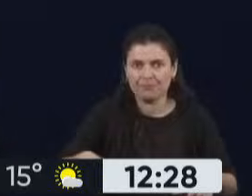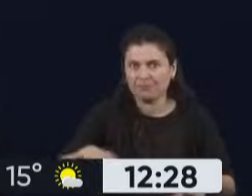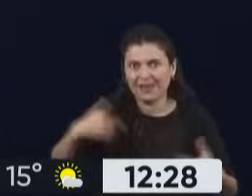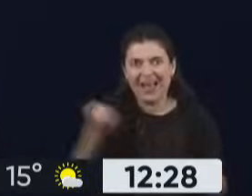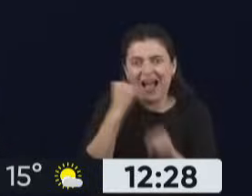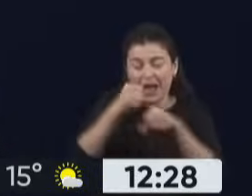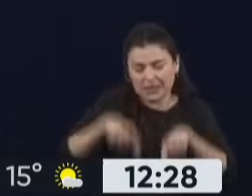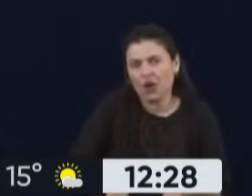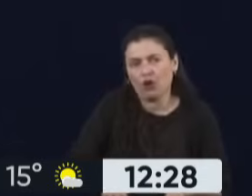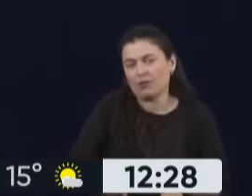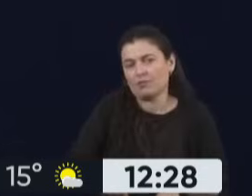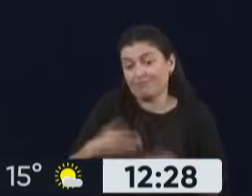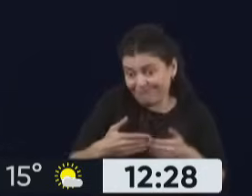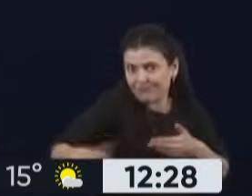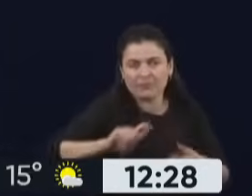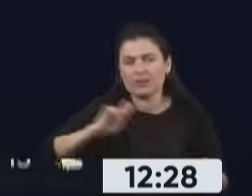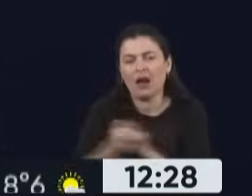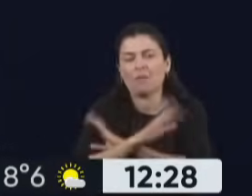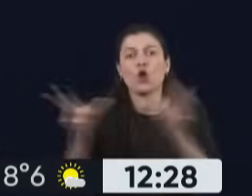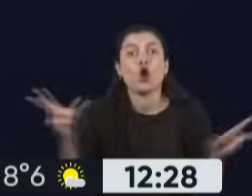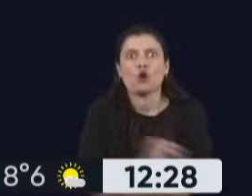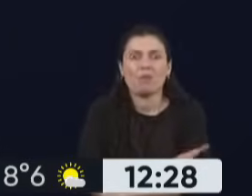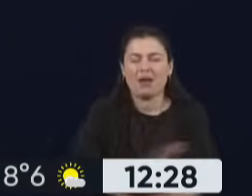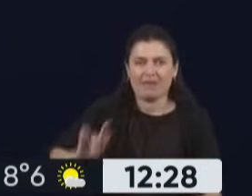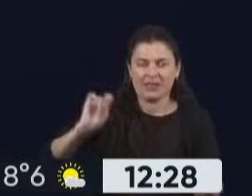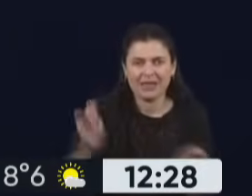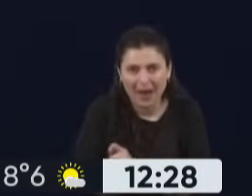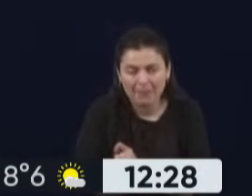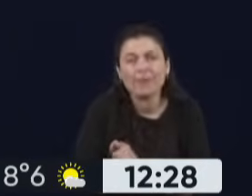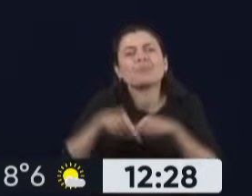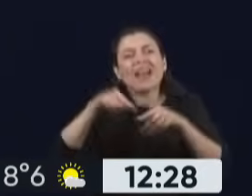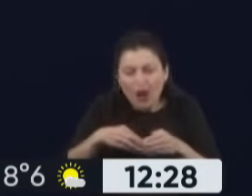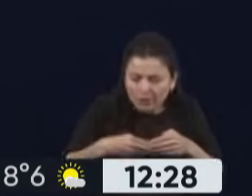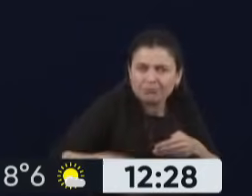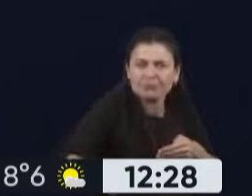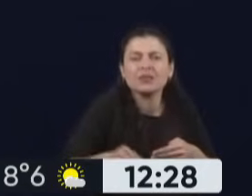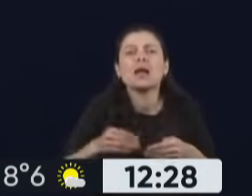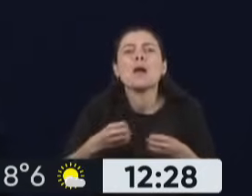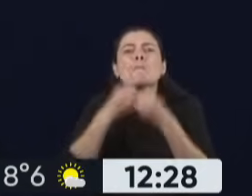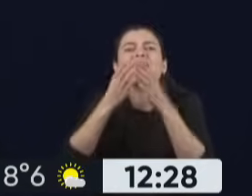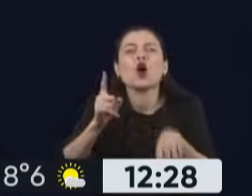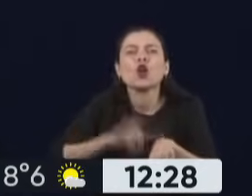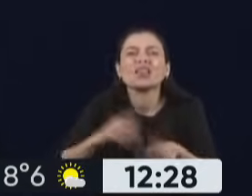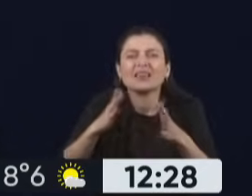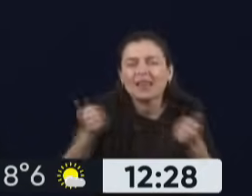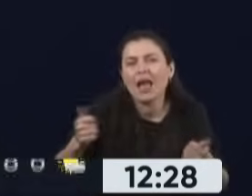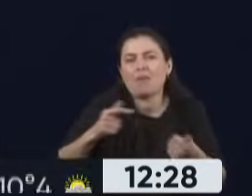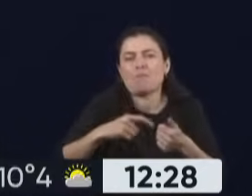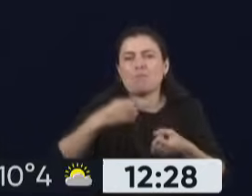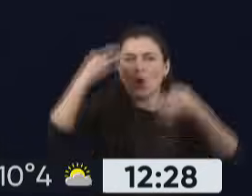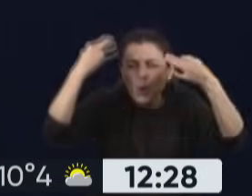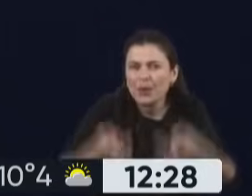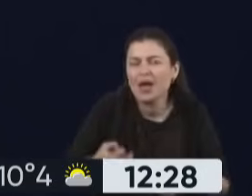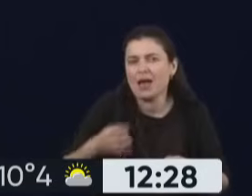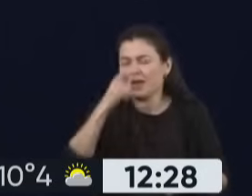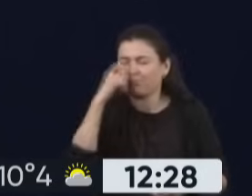también implica es que ese control, que como digo va a ser más eficiente, y que implica esa eficiencia, es profundizar lo que